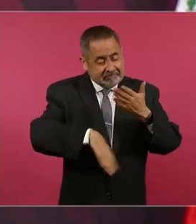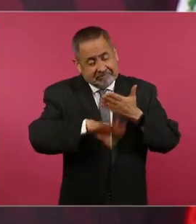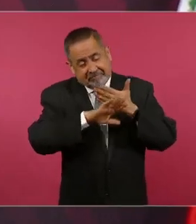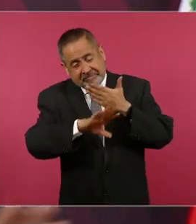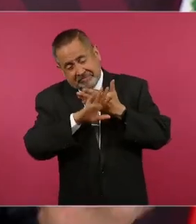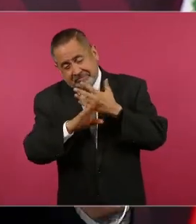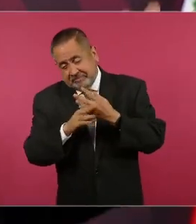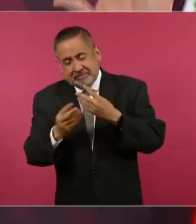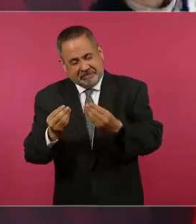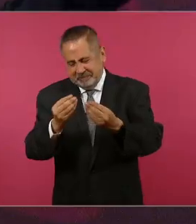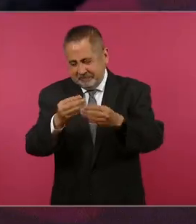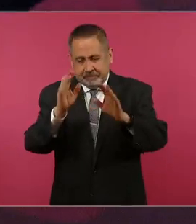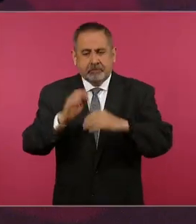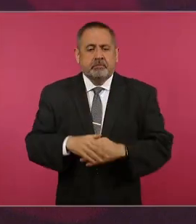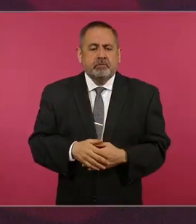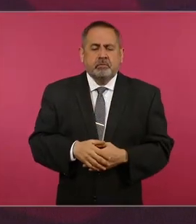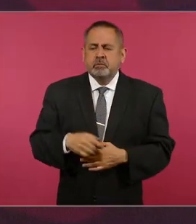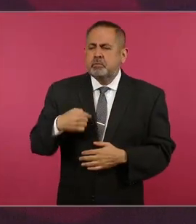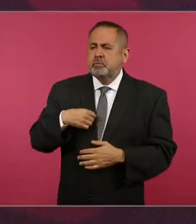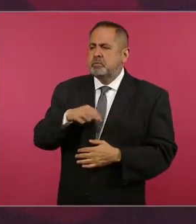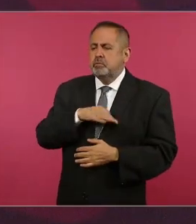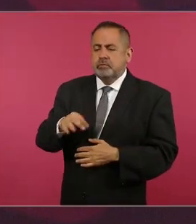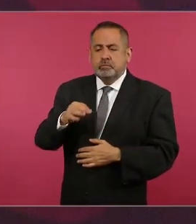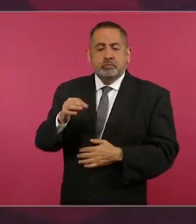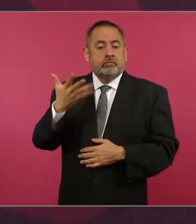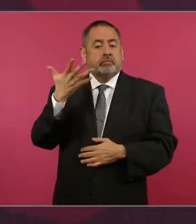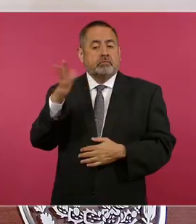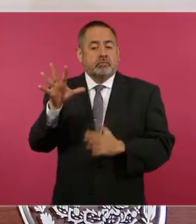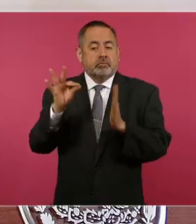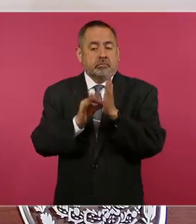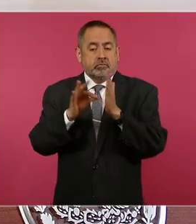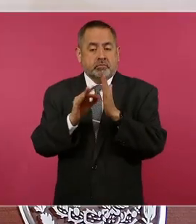y llevaba yo como 10 puntos arriba